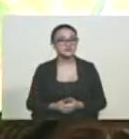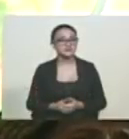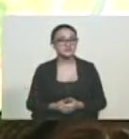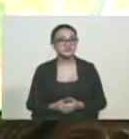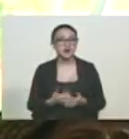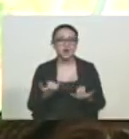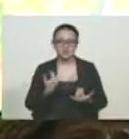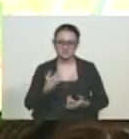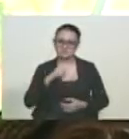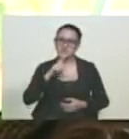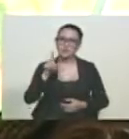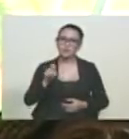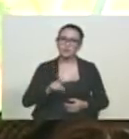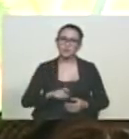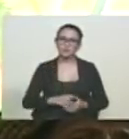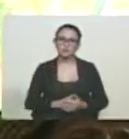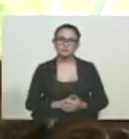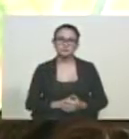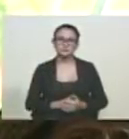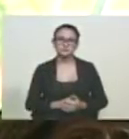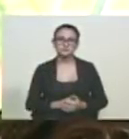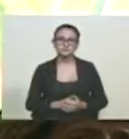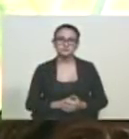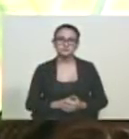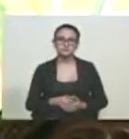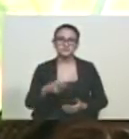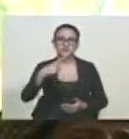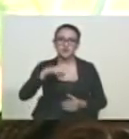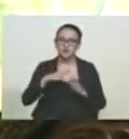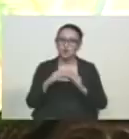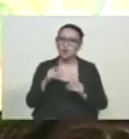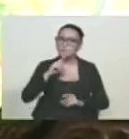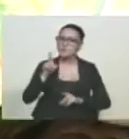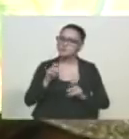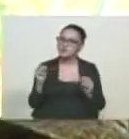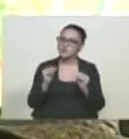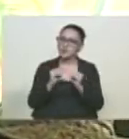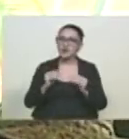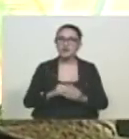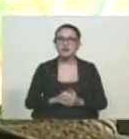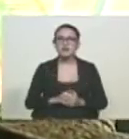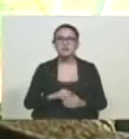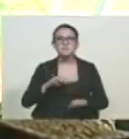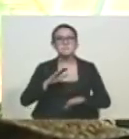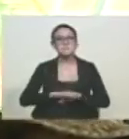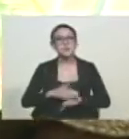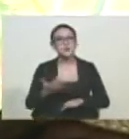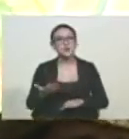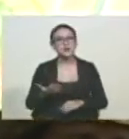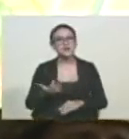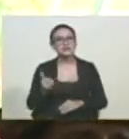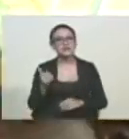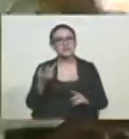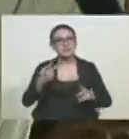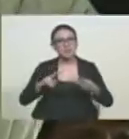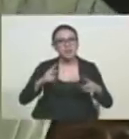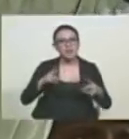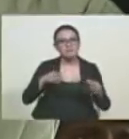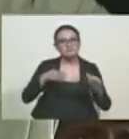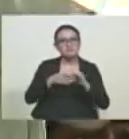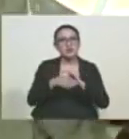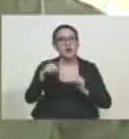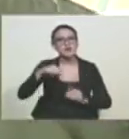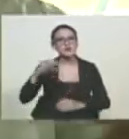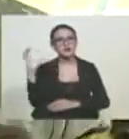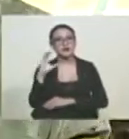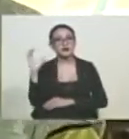Ahora yo me pregunto, y nos hacíamos esta pregunta, ¿por qué tuvimos tantas trabas para llegar